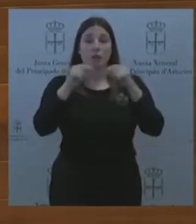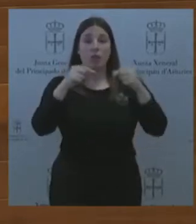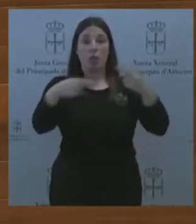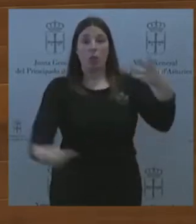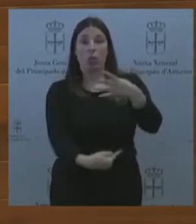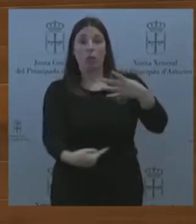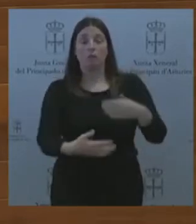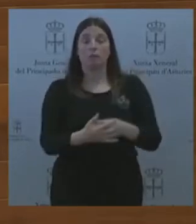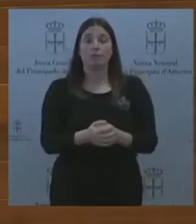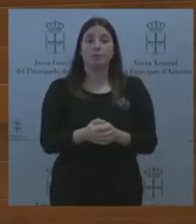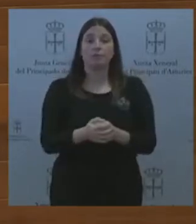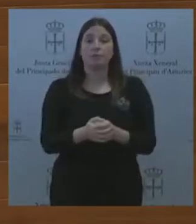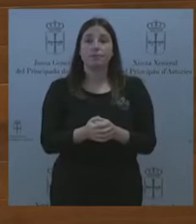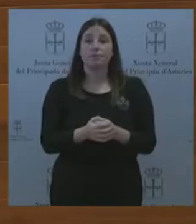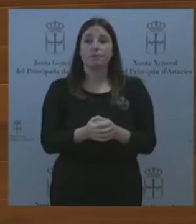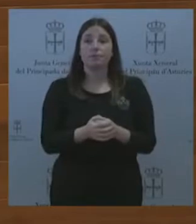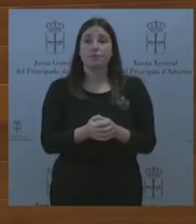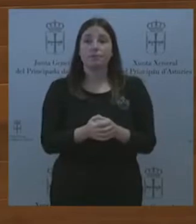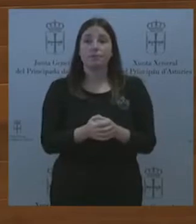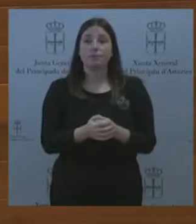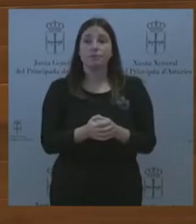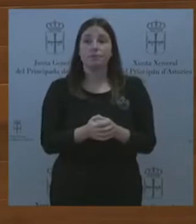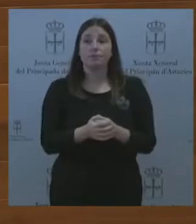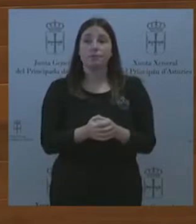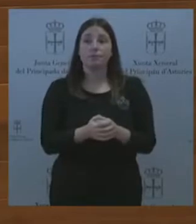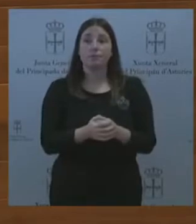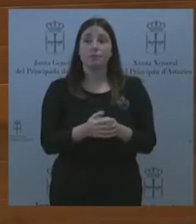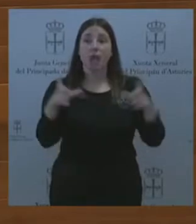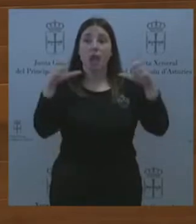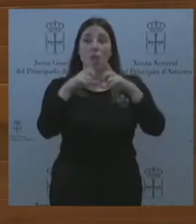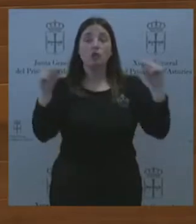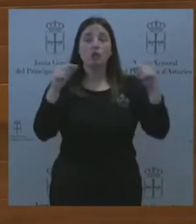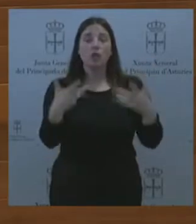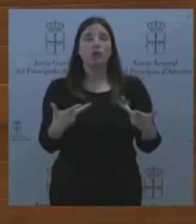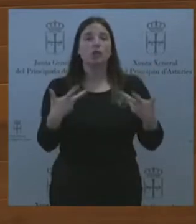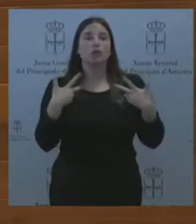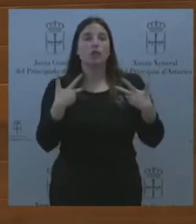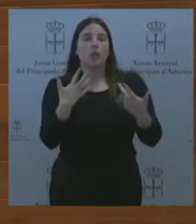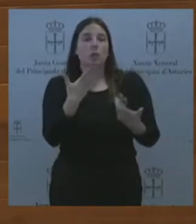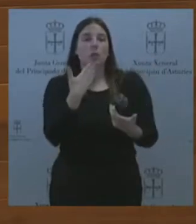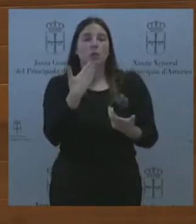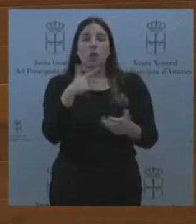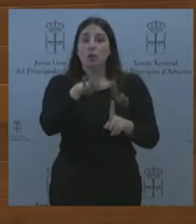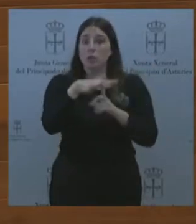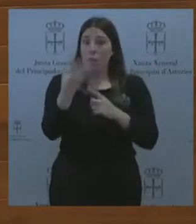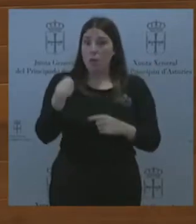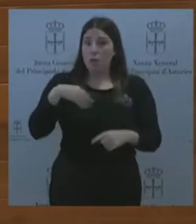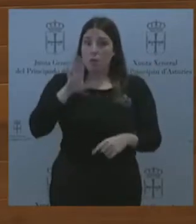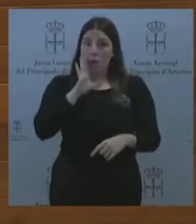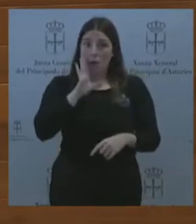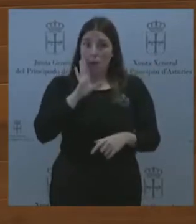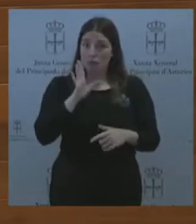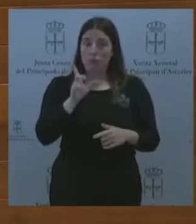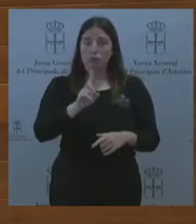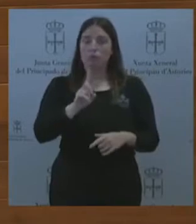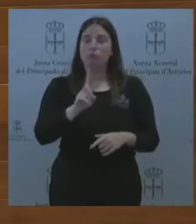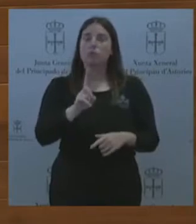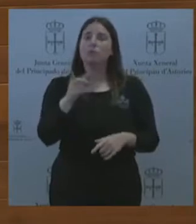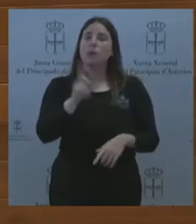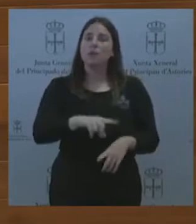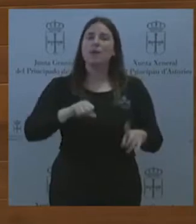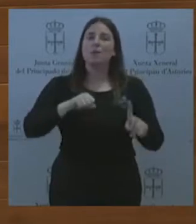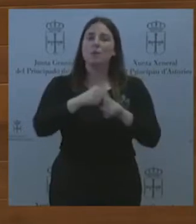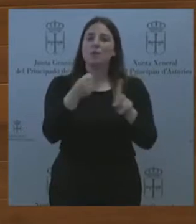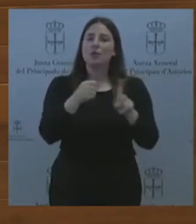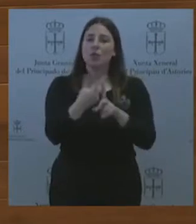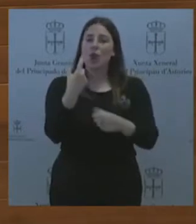Pero Asturias no solo sufre por cosas como las que acabamos de tratar, también lo hace por la presión económica que produce soportar el gasto de los